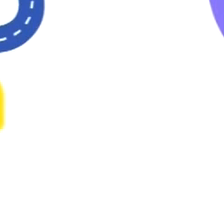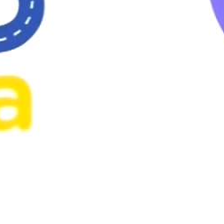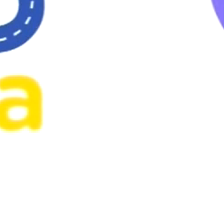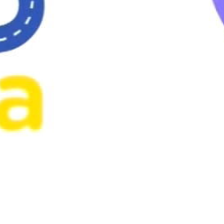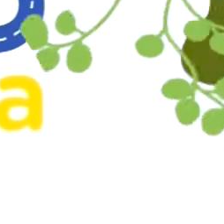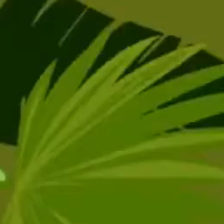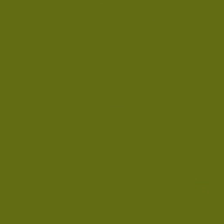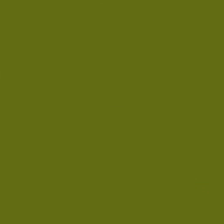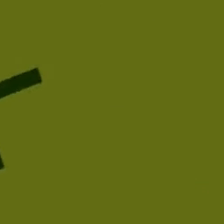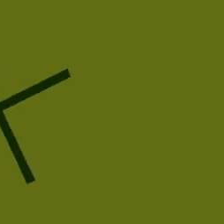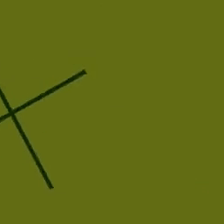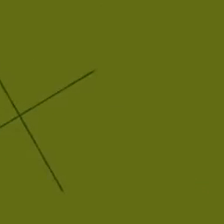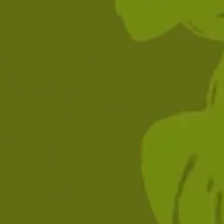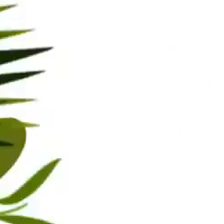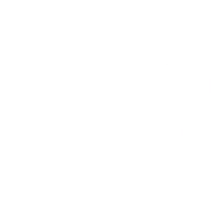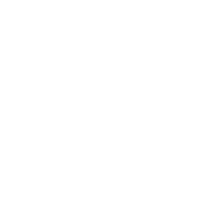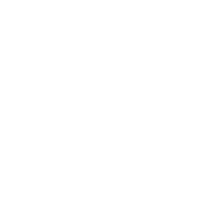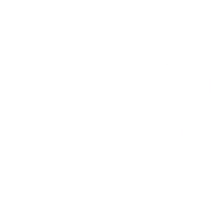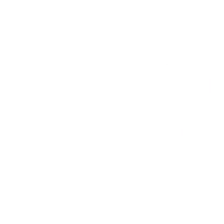casa.